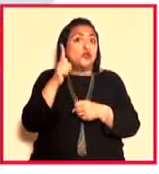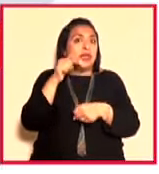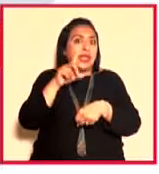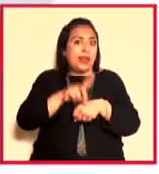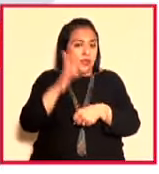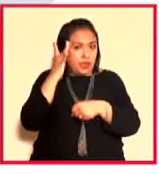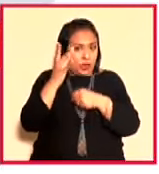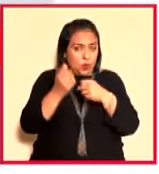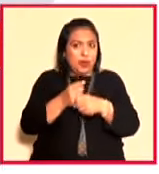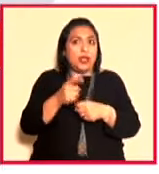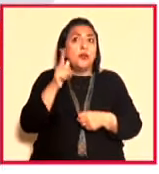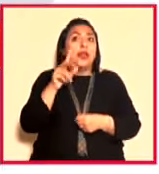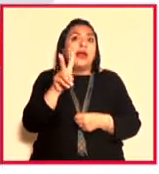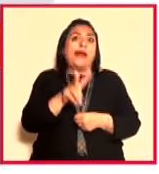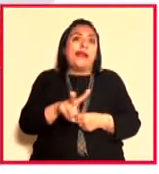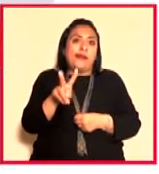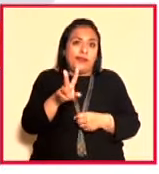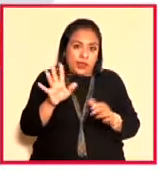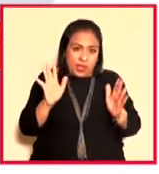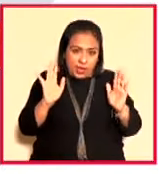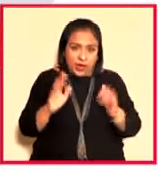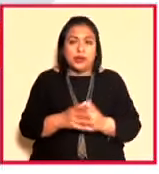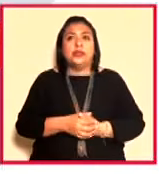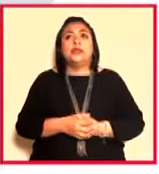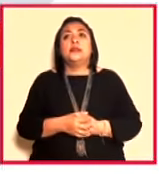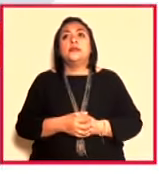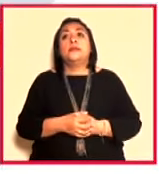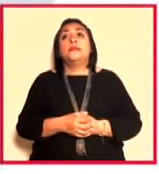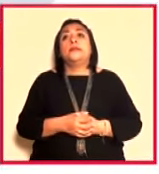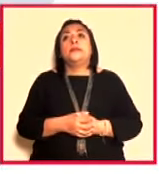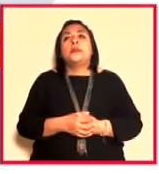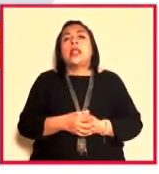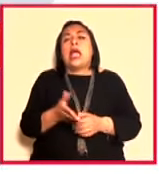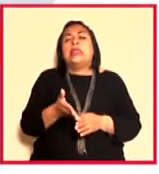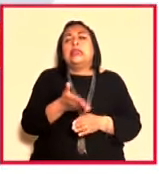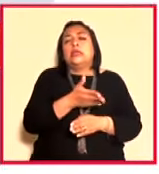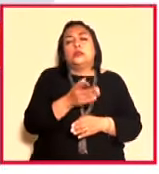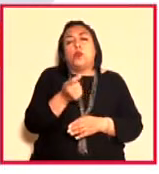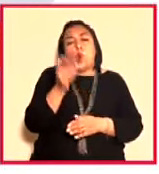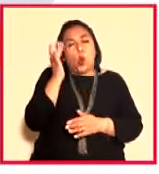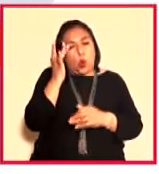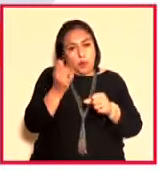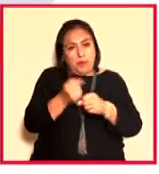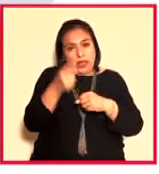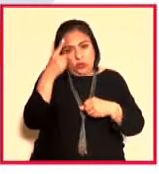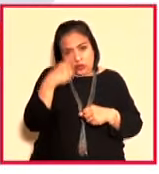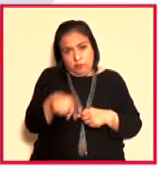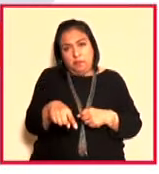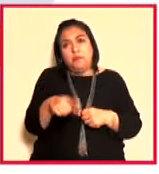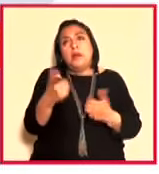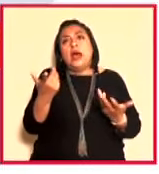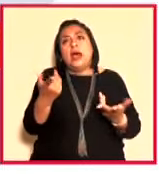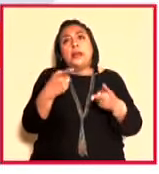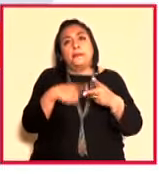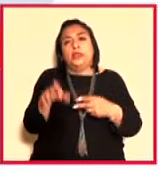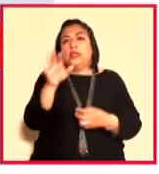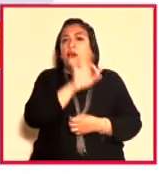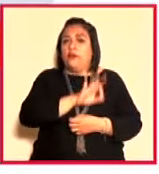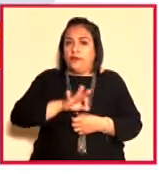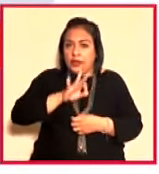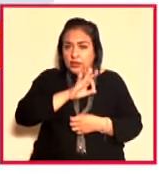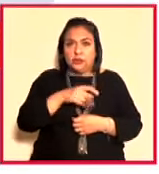viernes. Nos estamos adelantando un ratitito a su cumpleaños para aprovechar para felicitarlo y escuchar un